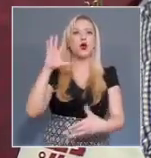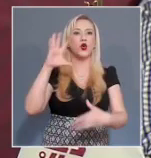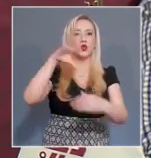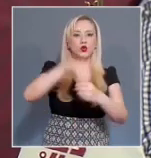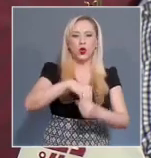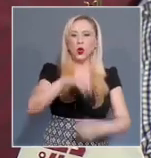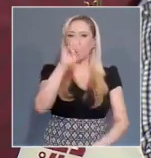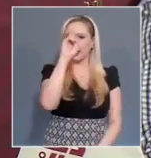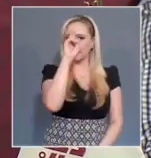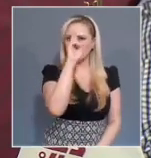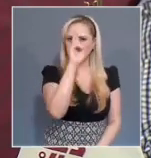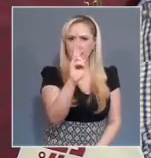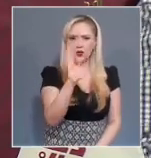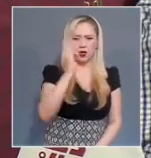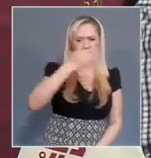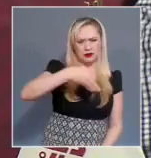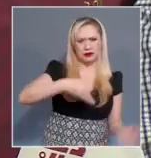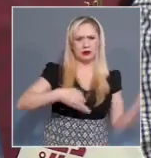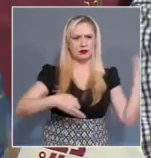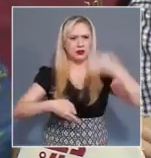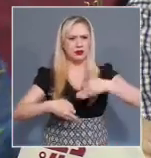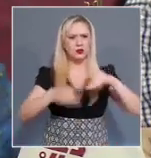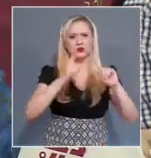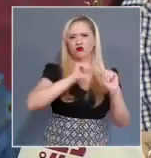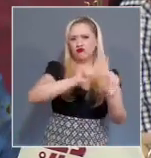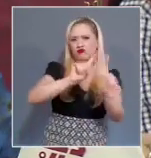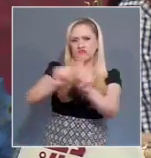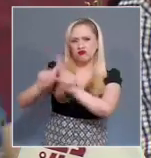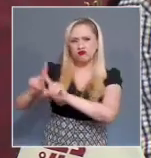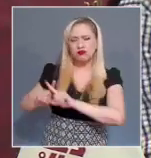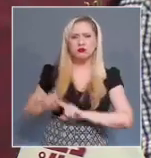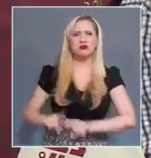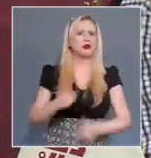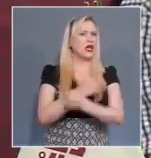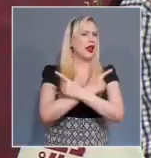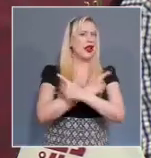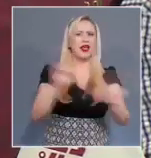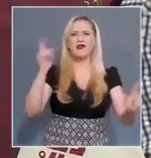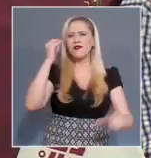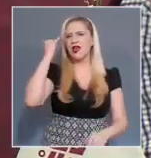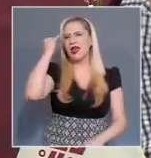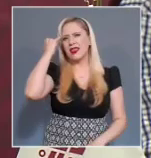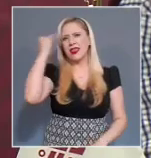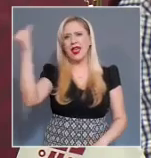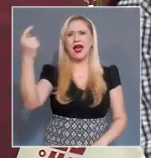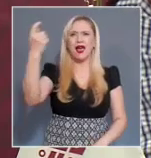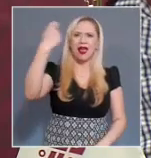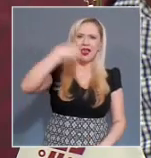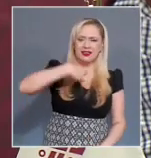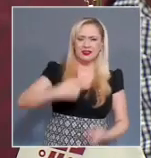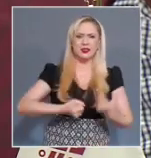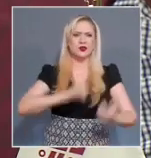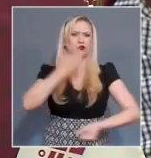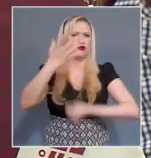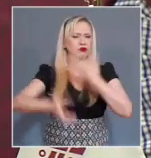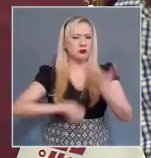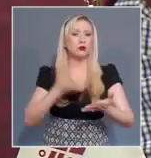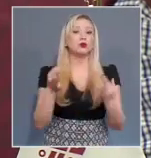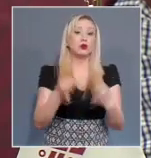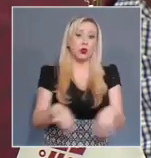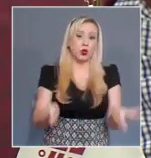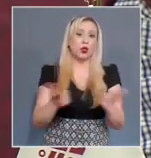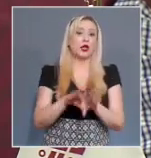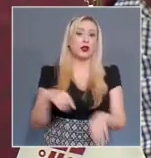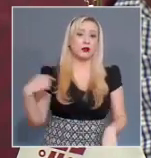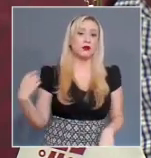la diversidad, la libre manifestación de las identidades, muy importante para nosotros poder ser parte